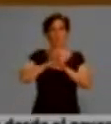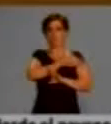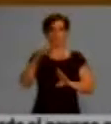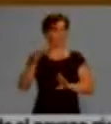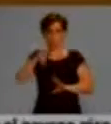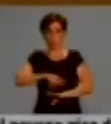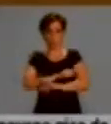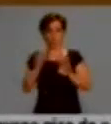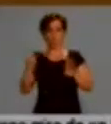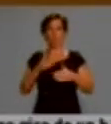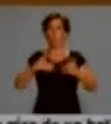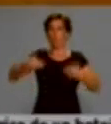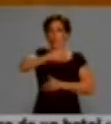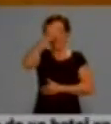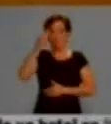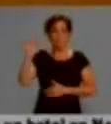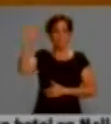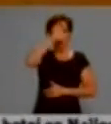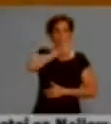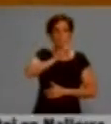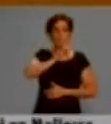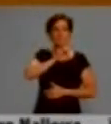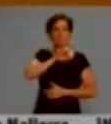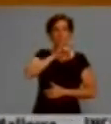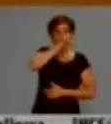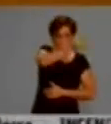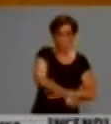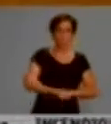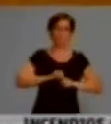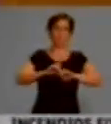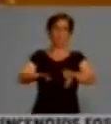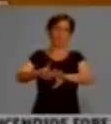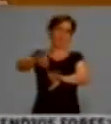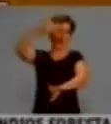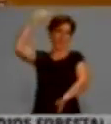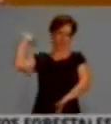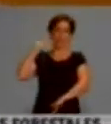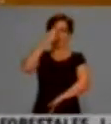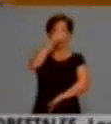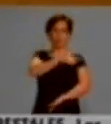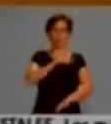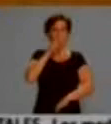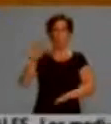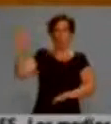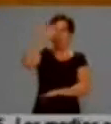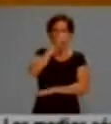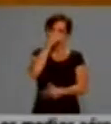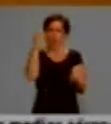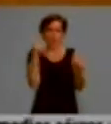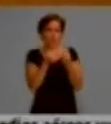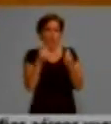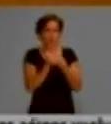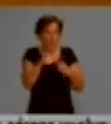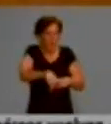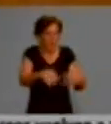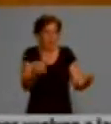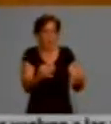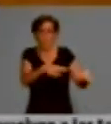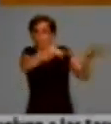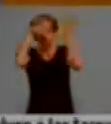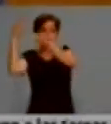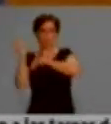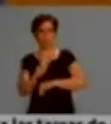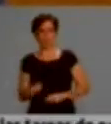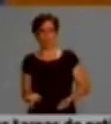democrático, usted habría tenido que dimitir hace meses, y lo sabe. Por eso los europeos no logran entender lo que pasa aquí. ¿No